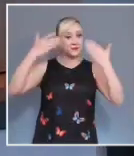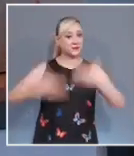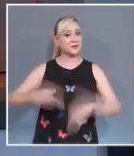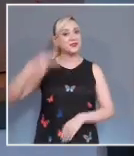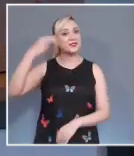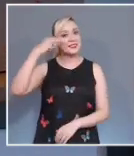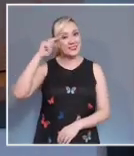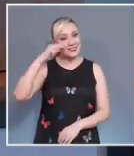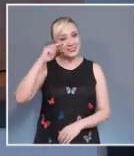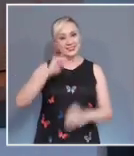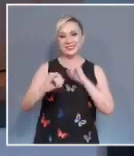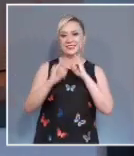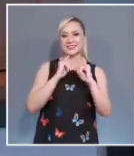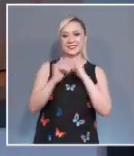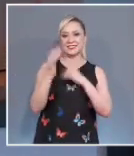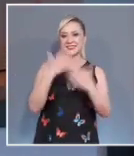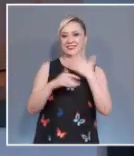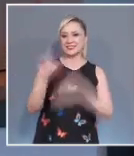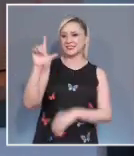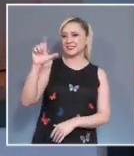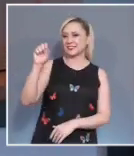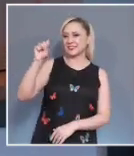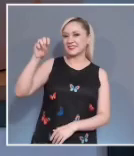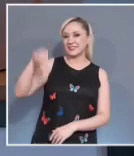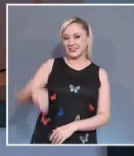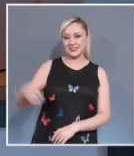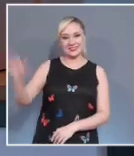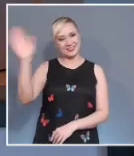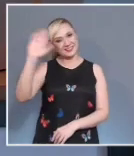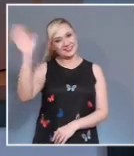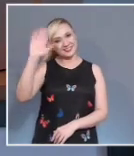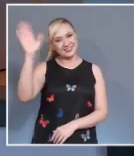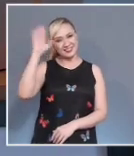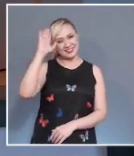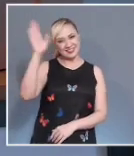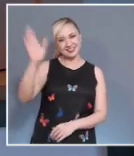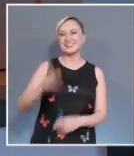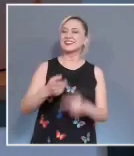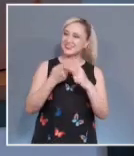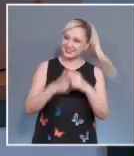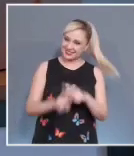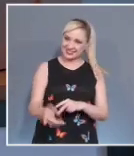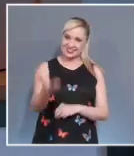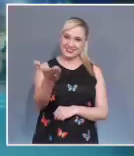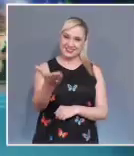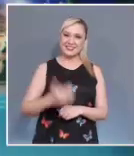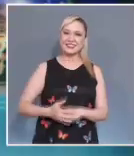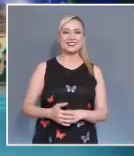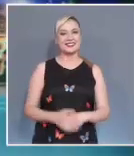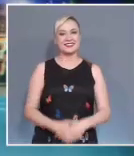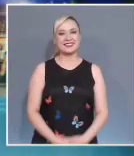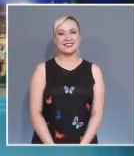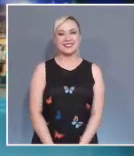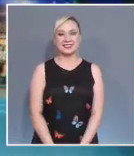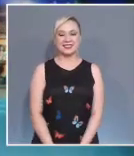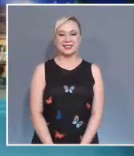la interpretación de lengua de señas mexicana. Hola Nidia, así comenzamos.